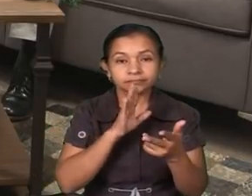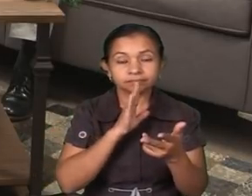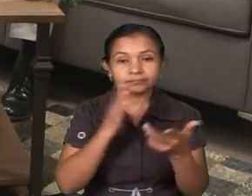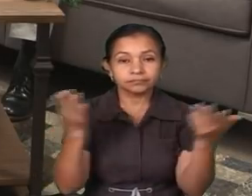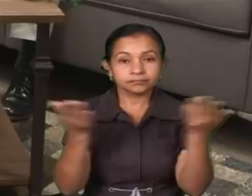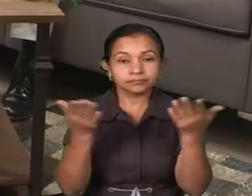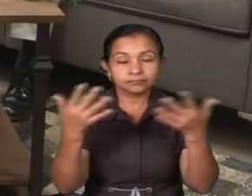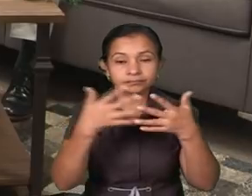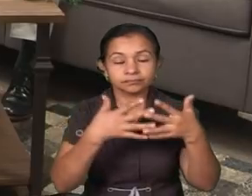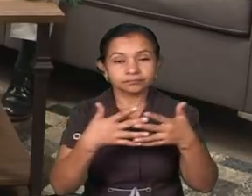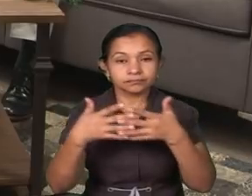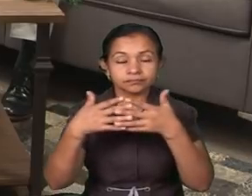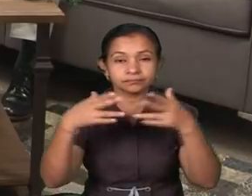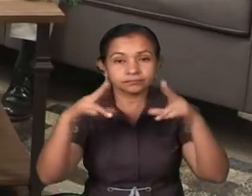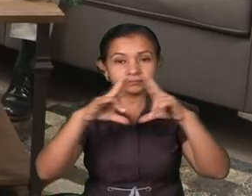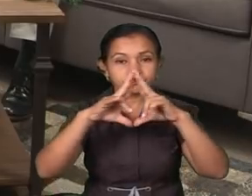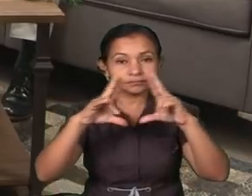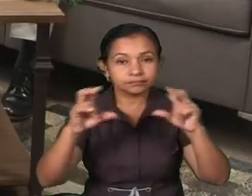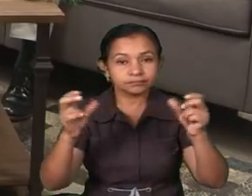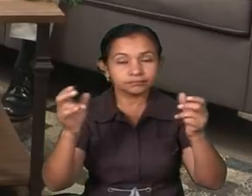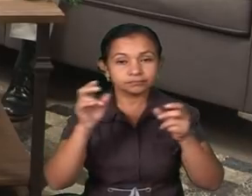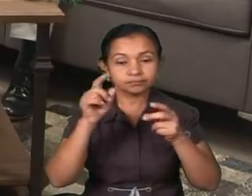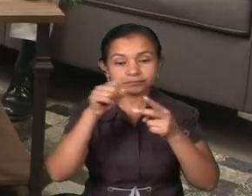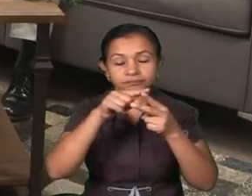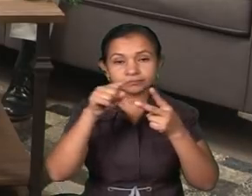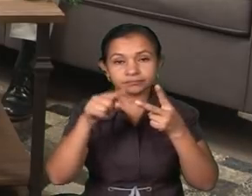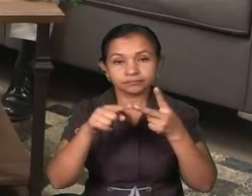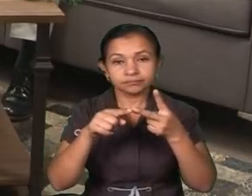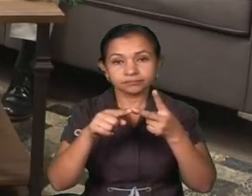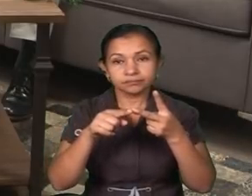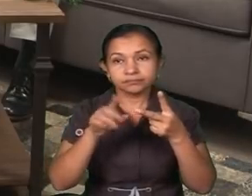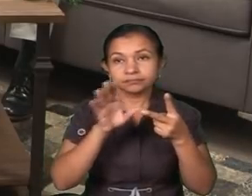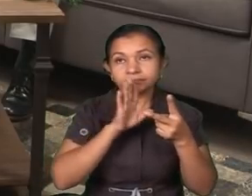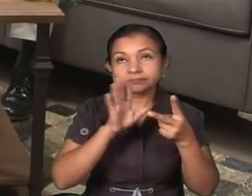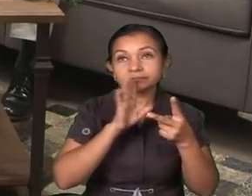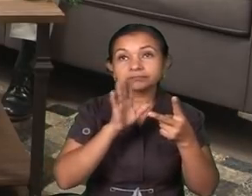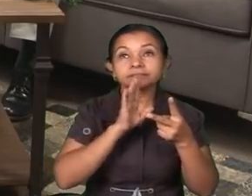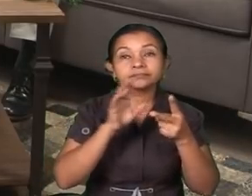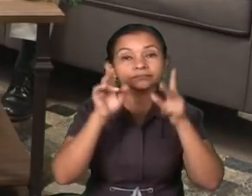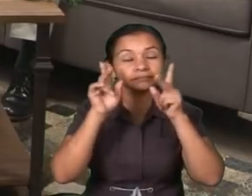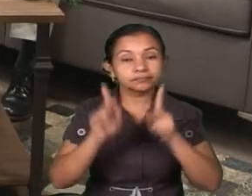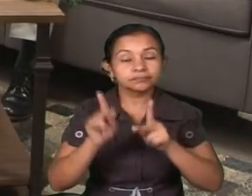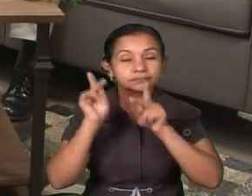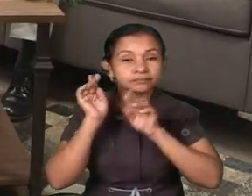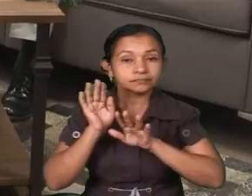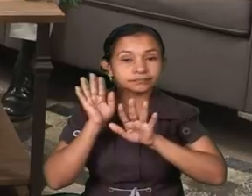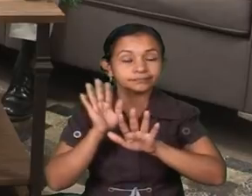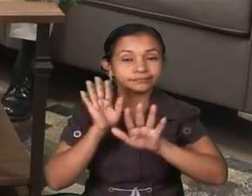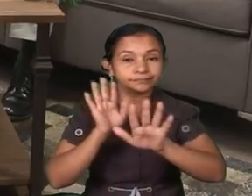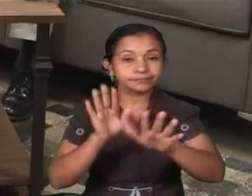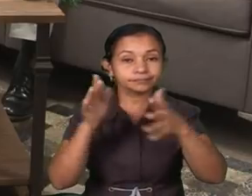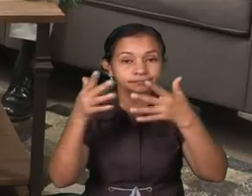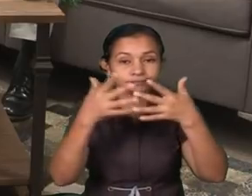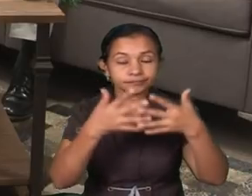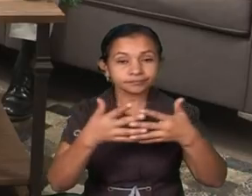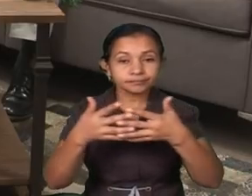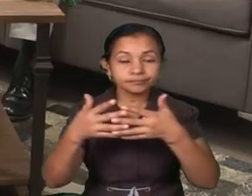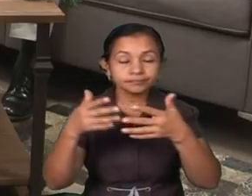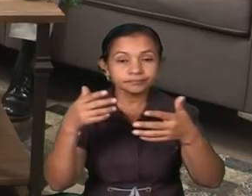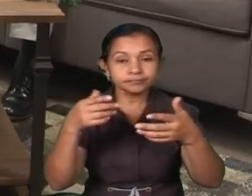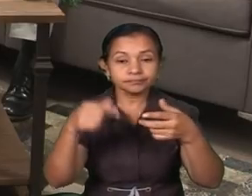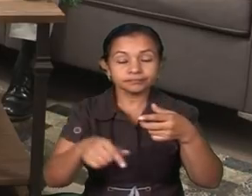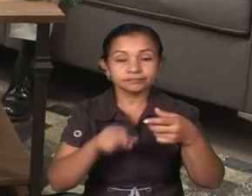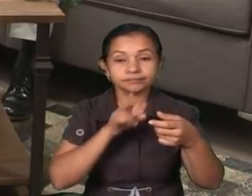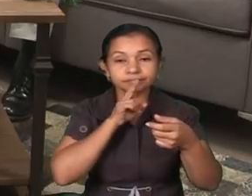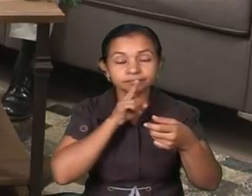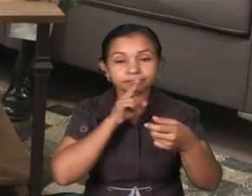injerencismo norteamericano en Nicaragua, sobre dos eventos. Uno de ellos es relacionado a las caravanas migrantes, y si bien es cierto, las caravanas migrantes no es un